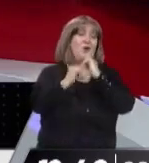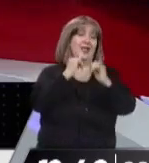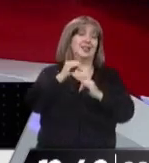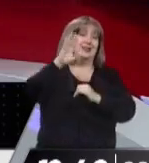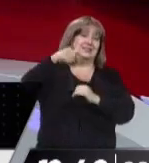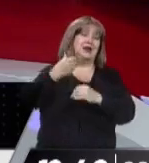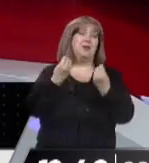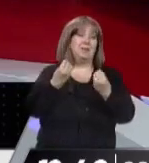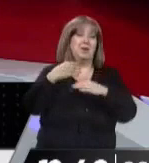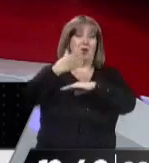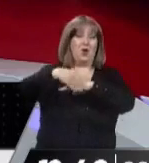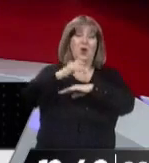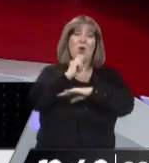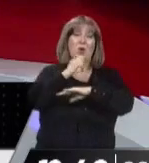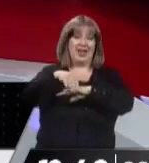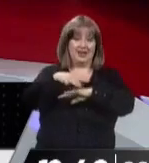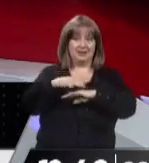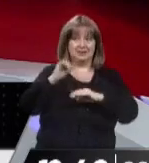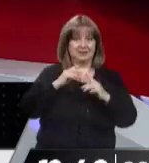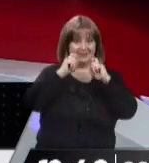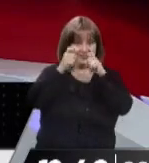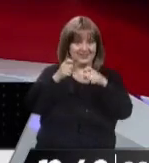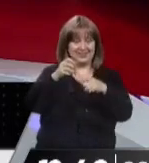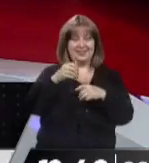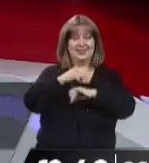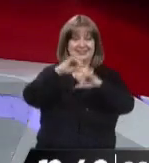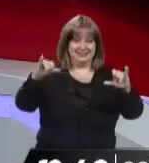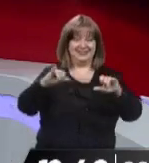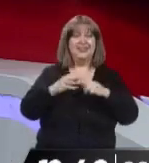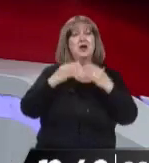lo buscan a Chávez, que está en las redes. Totalmente. Es fácil maravillada, Julita. Bueno, la verdad, mi admiración plena.